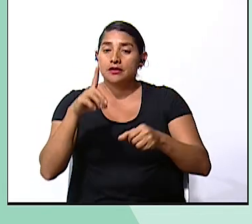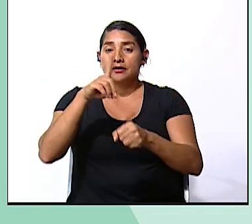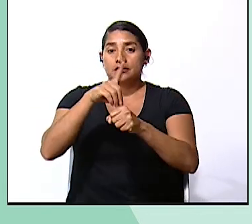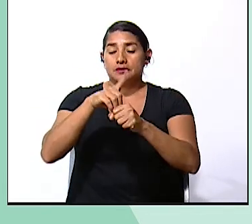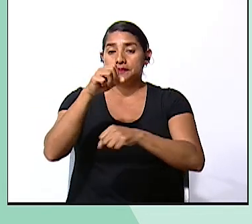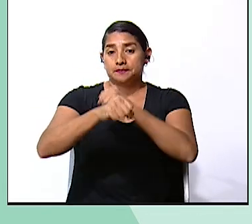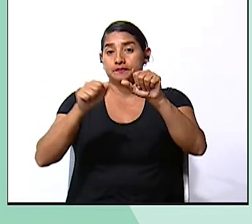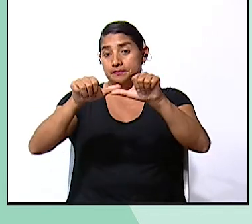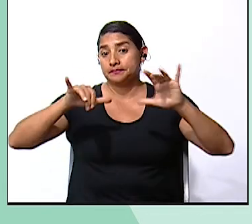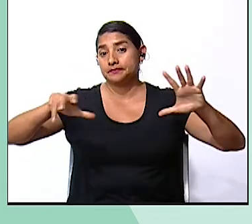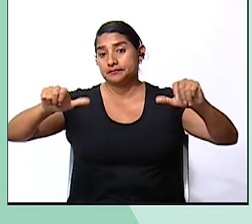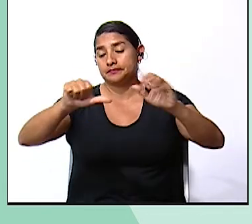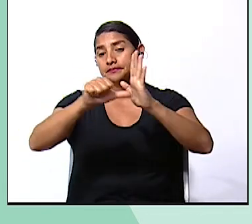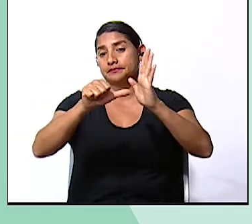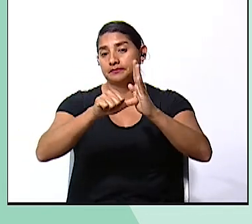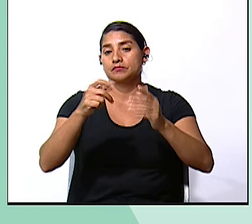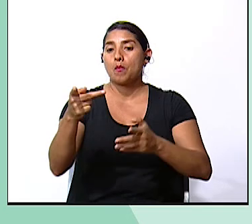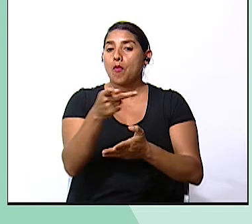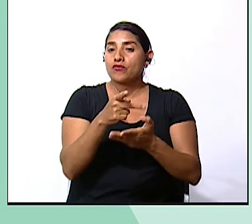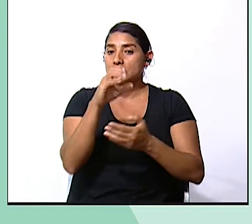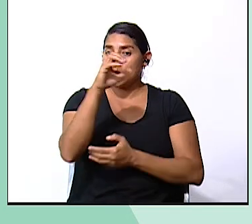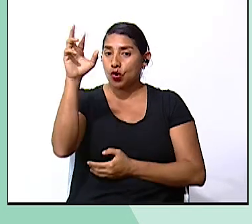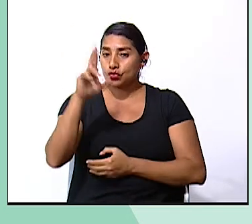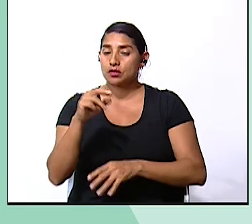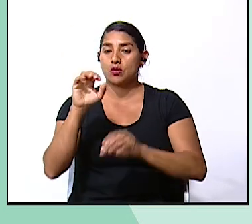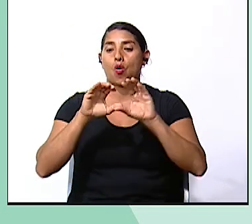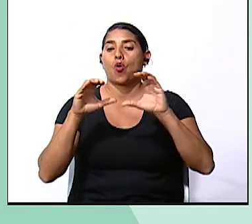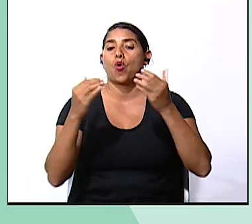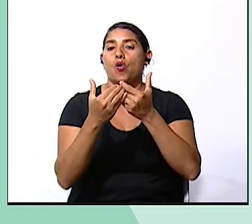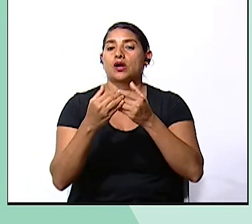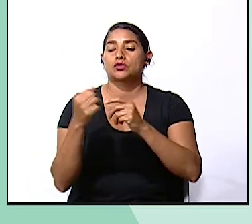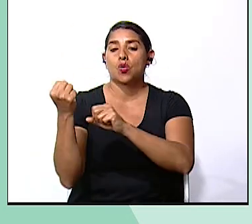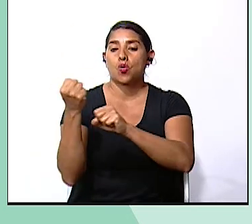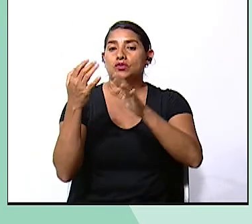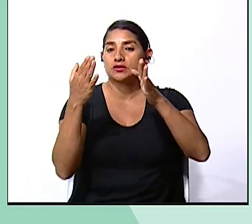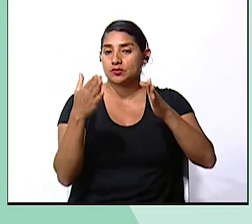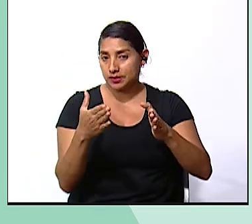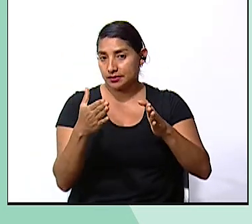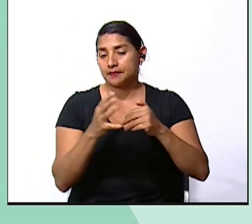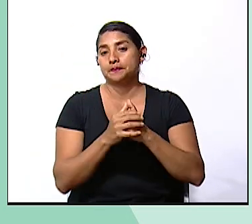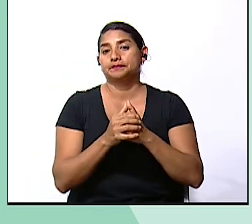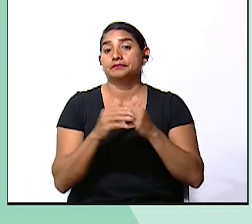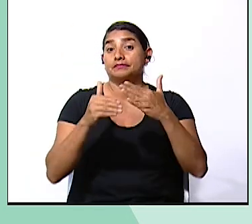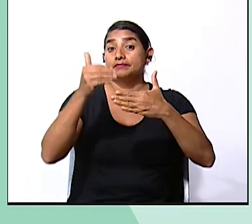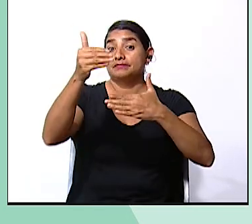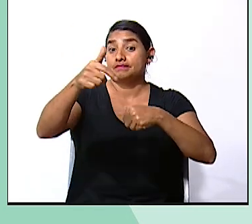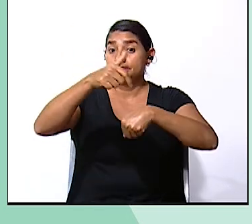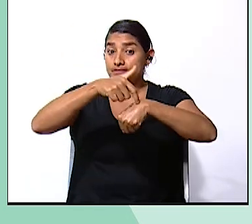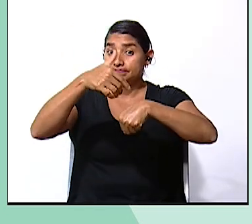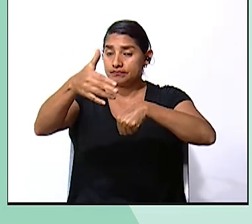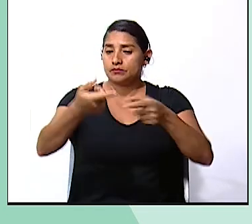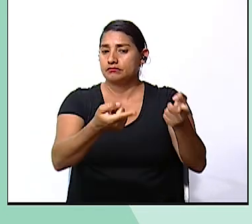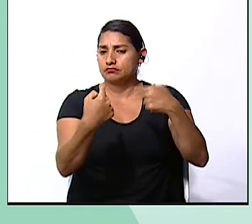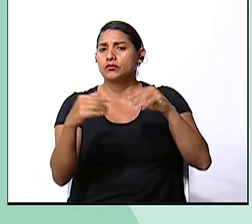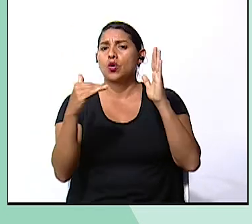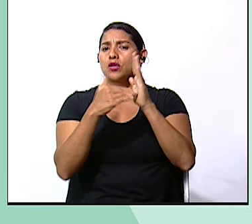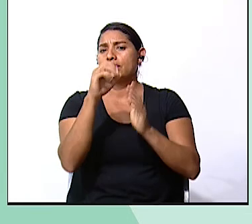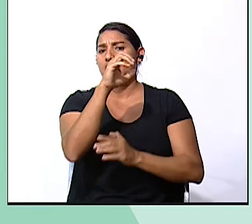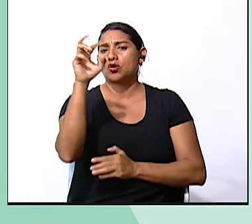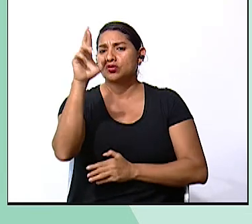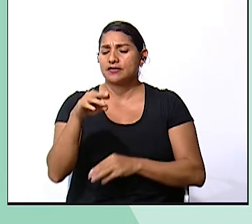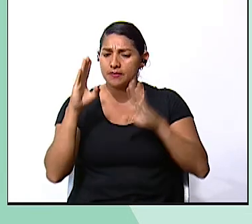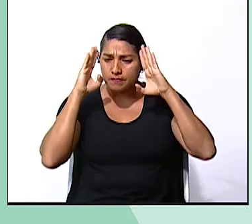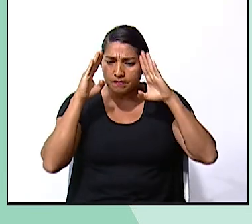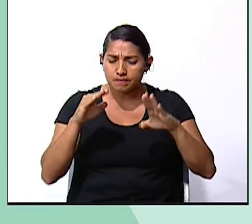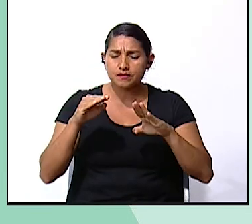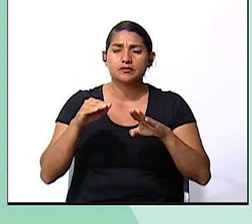la Asamblea Provincial de Costa Rica en el Congreso Constituyente. Después de esto regresé a Costa Rica y me dediqué